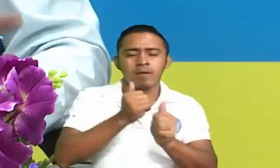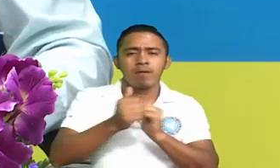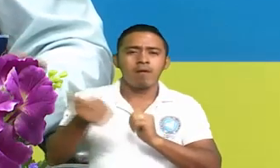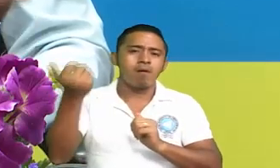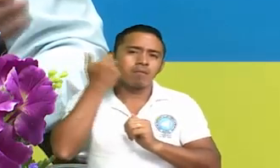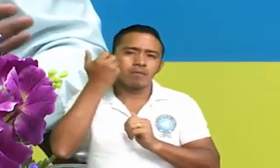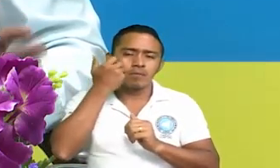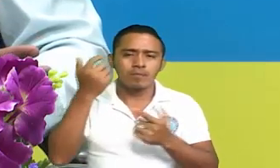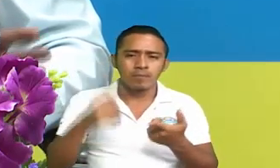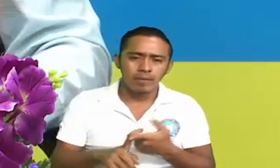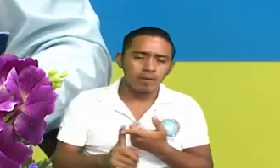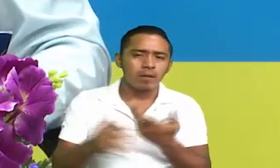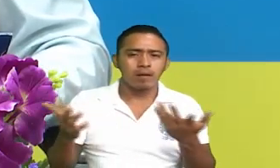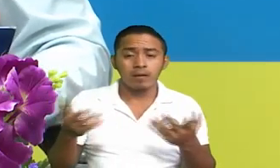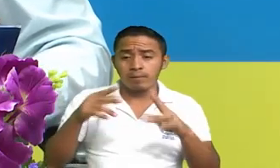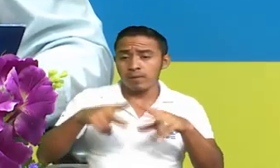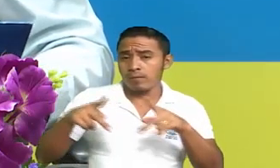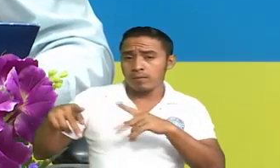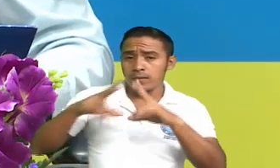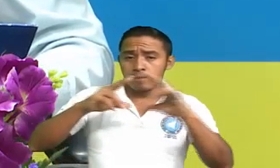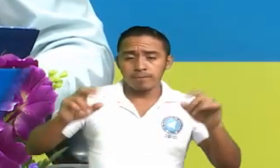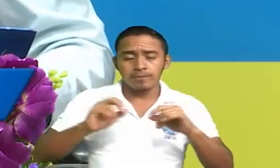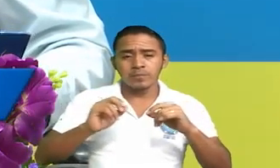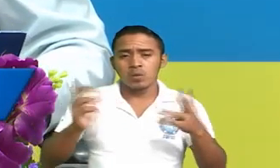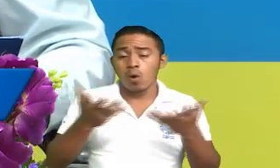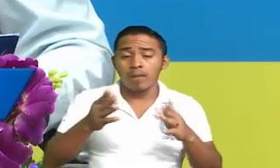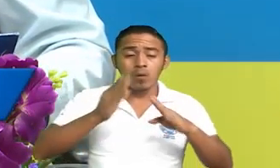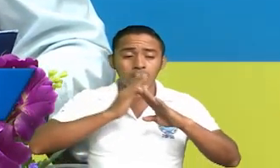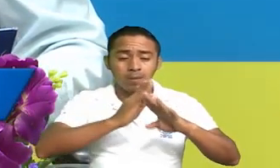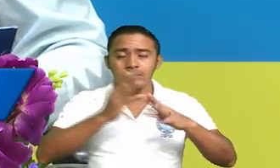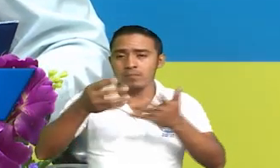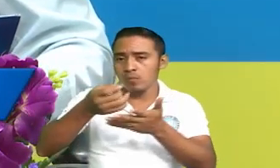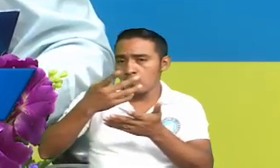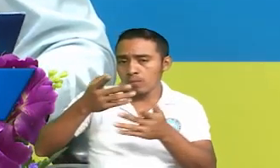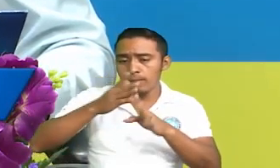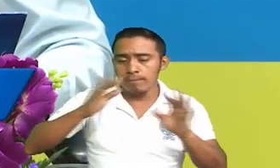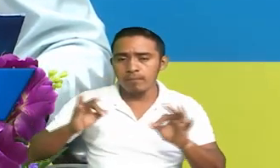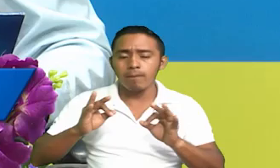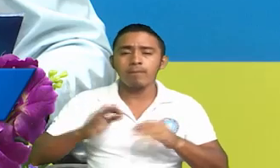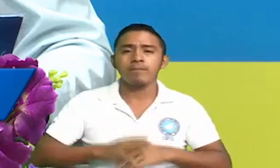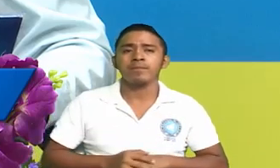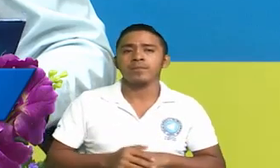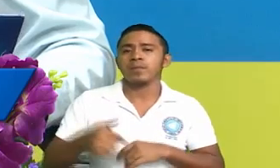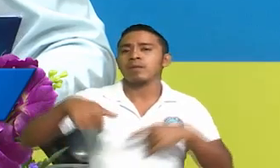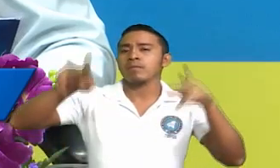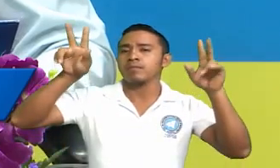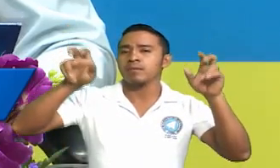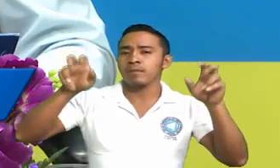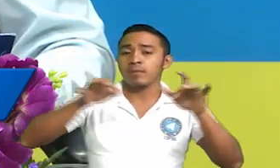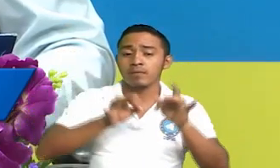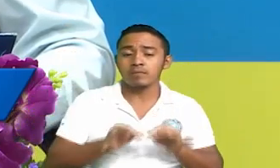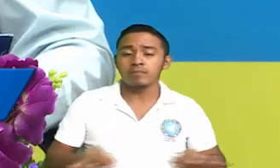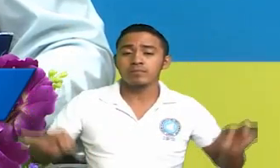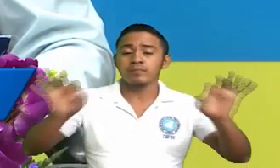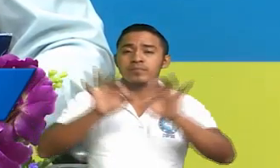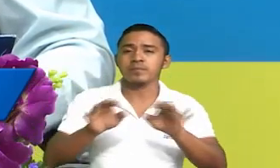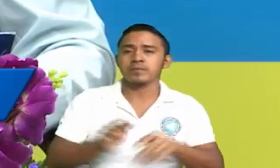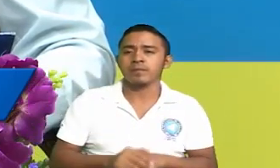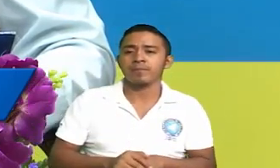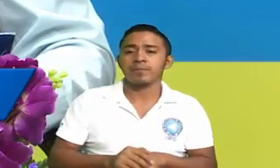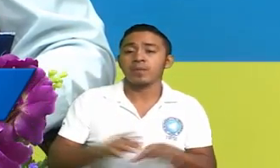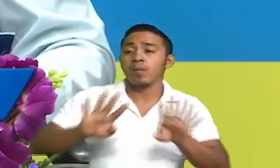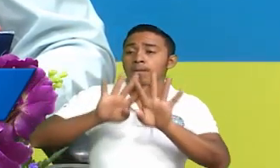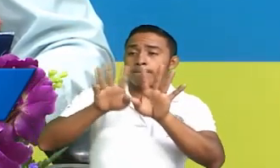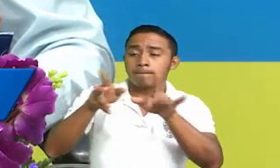Nacional. Les saluda Miguel Carranza Mena y les doy la bienvenida a un programa más de Prevenir es Salud, un programa donde conversamos sobre los